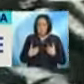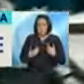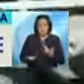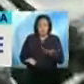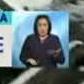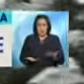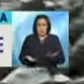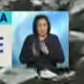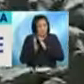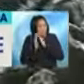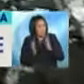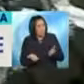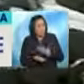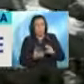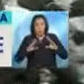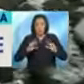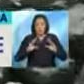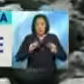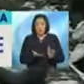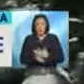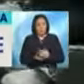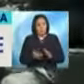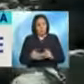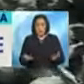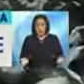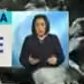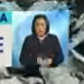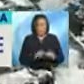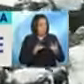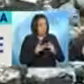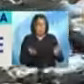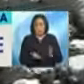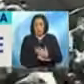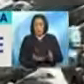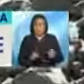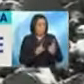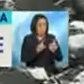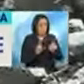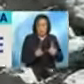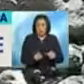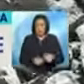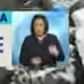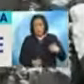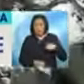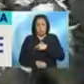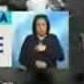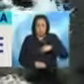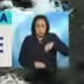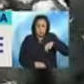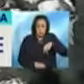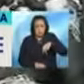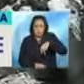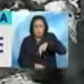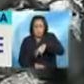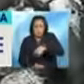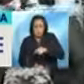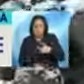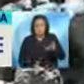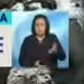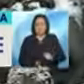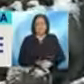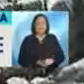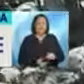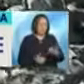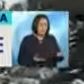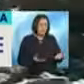no tienen dónde dormir, no tienen colchones, no tienen cama. No sé si tienen alguna pregunta en estudio mientras vamos recorriendo esta zona afectada. Así es,